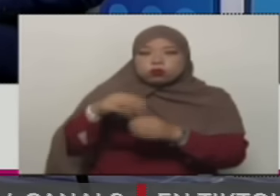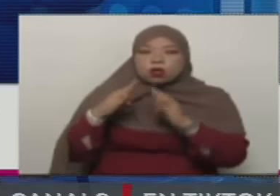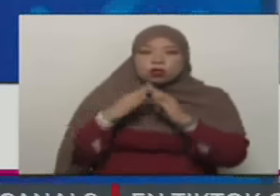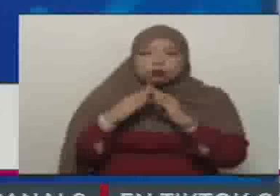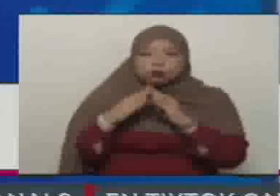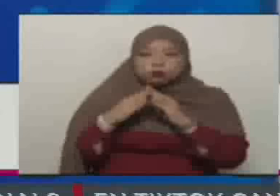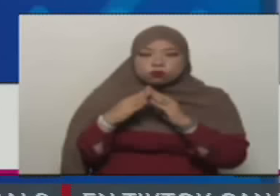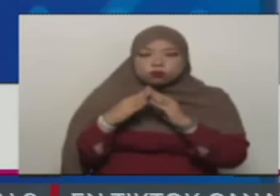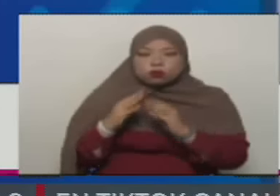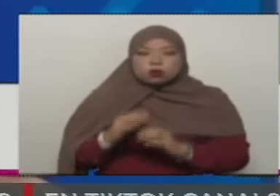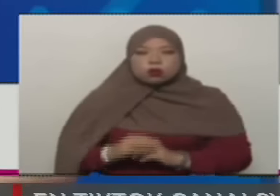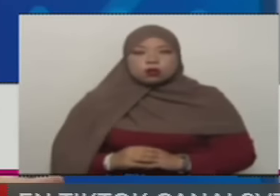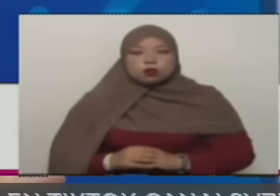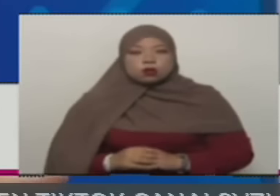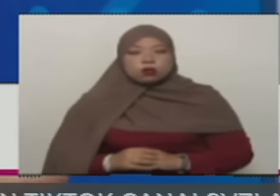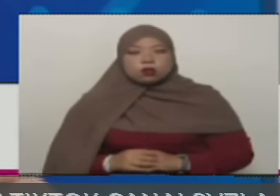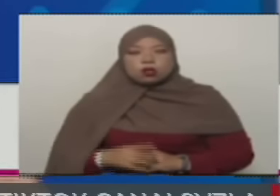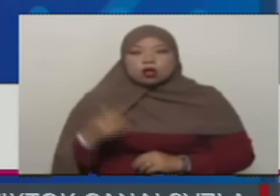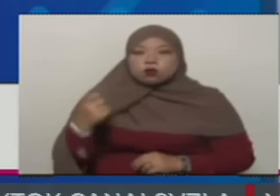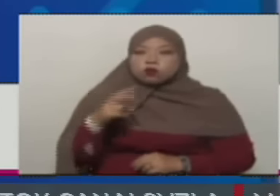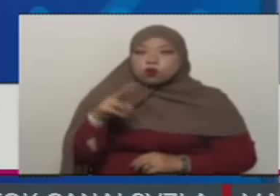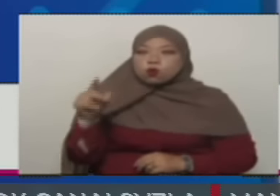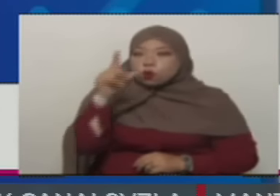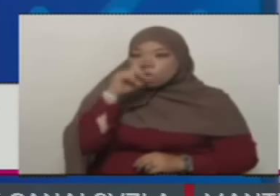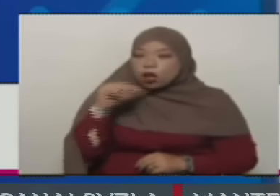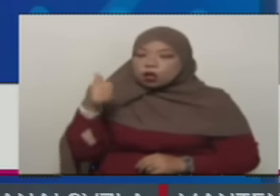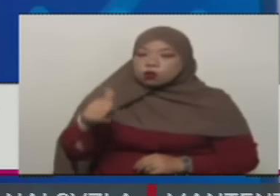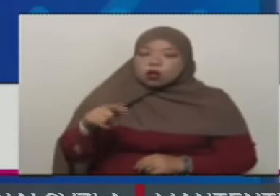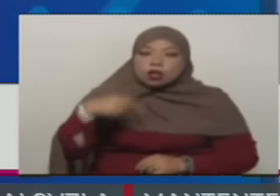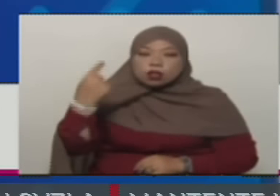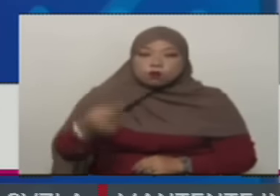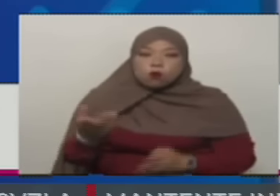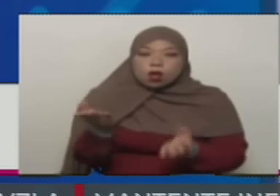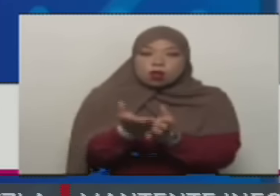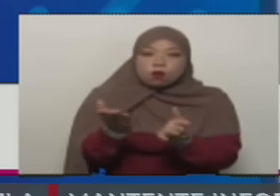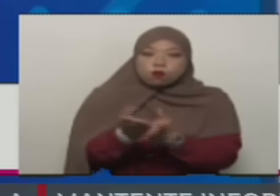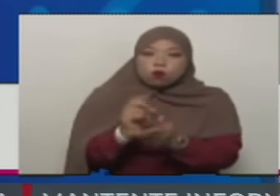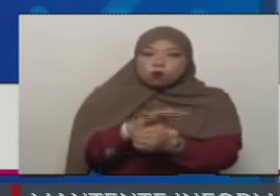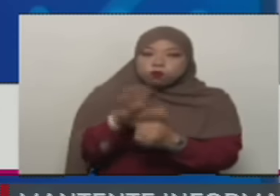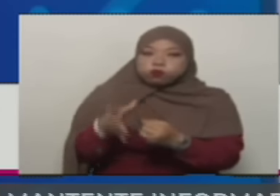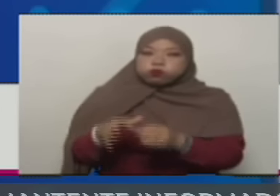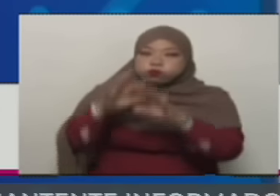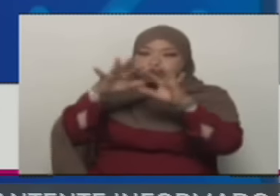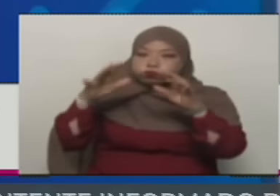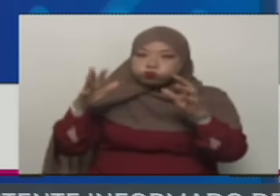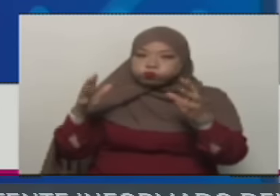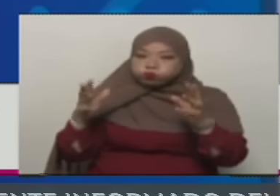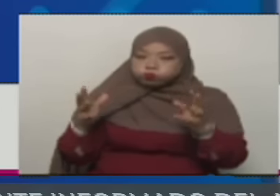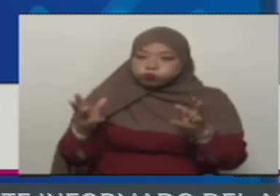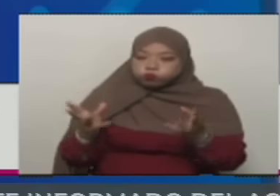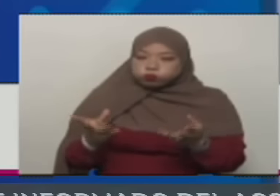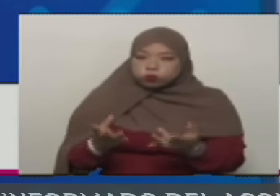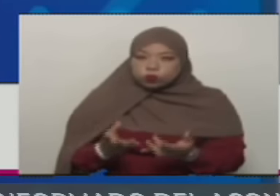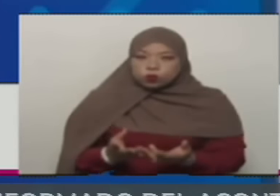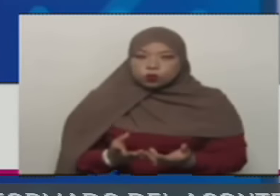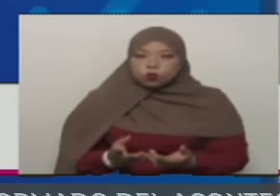Entonces, tenemos que recuperar el tiempo perdido en la pandemia y pospandemia. El muchacho que